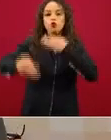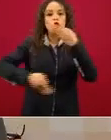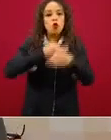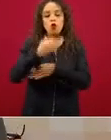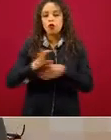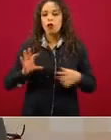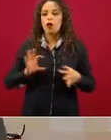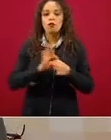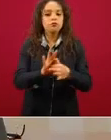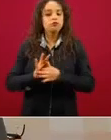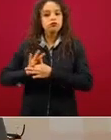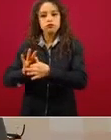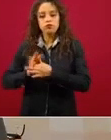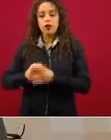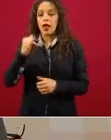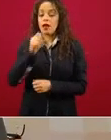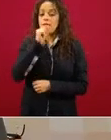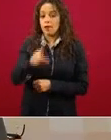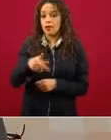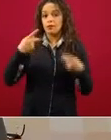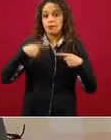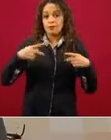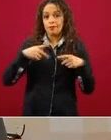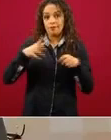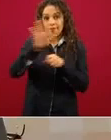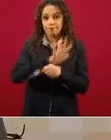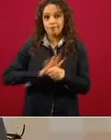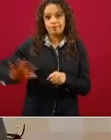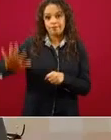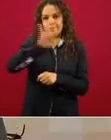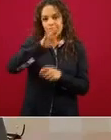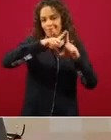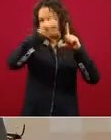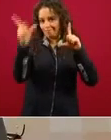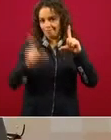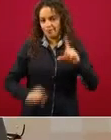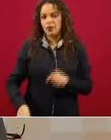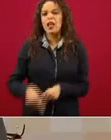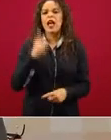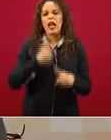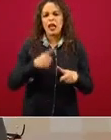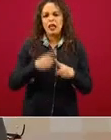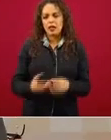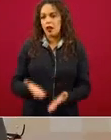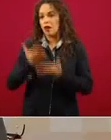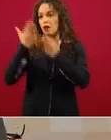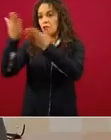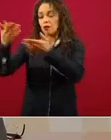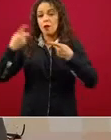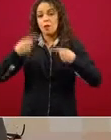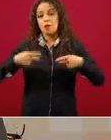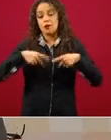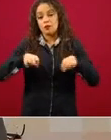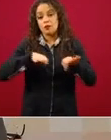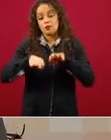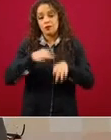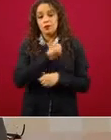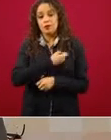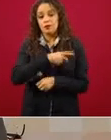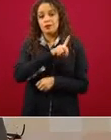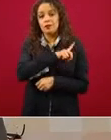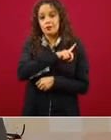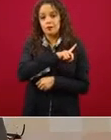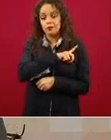esto, y asumo que también de la población, al personal de salud. El personal de salud ha seguido trabajando intensísimamente con un